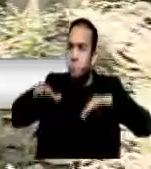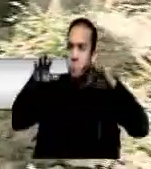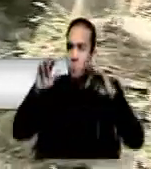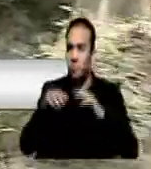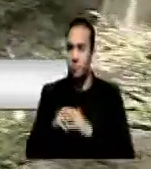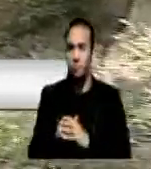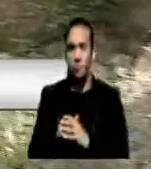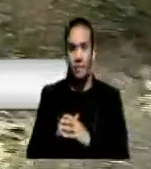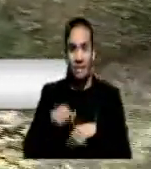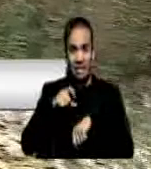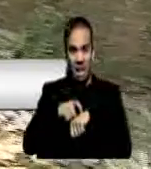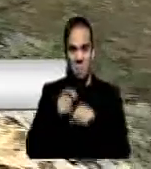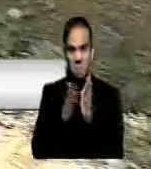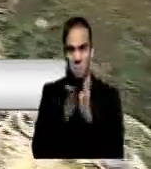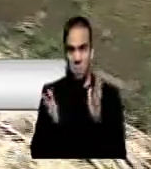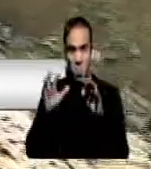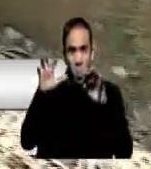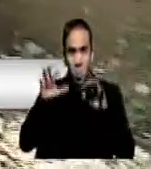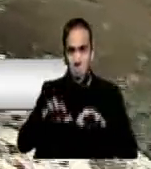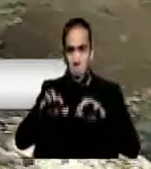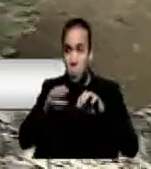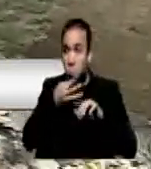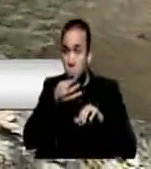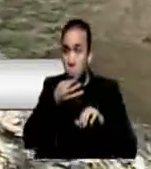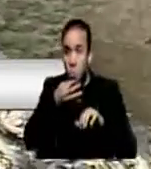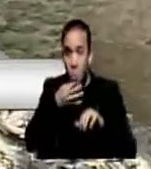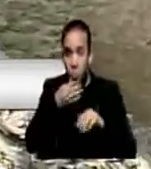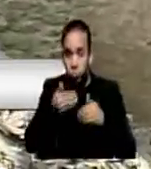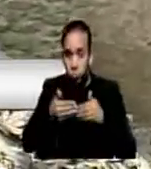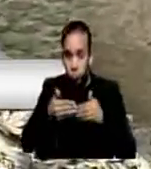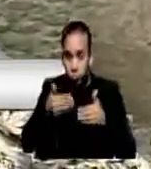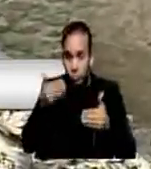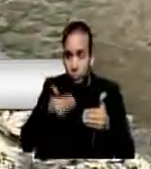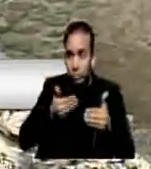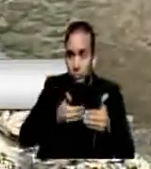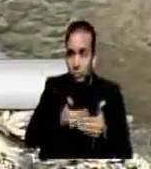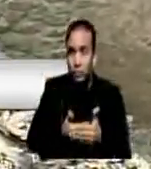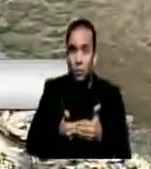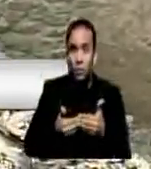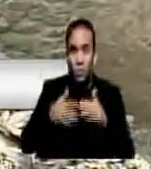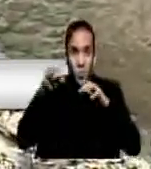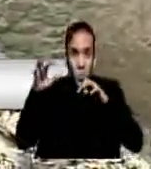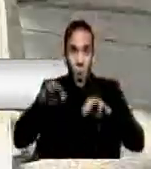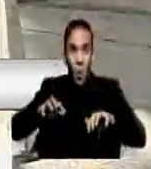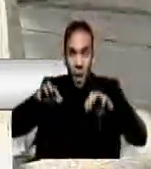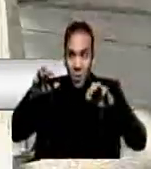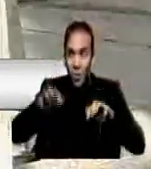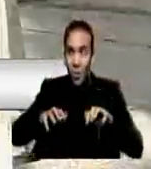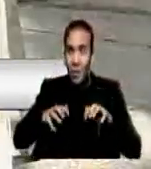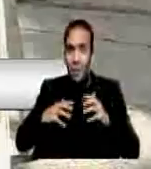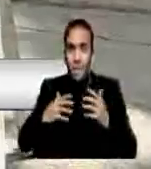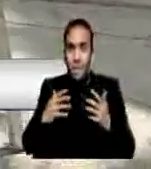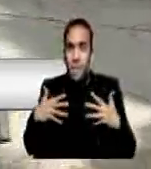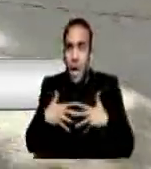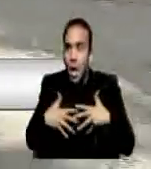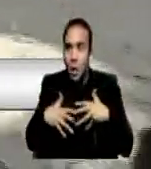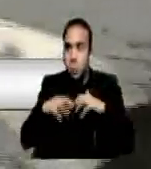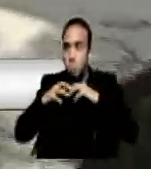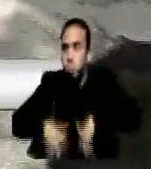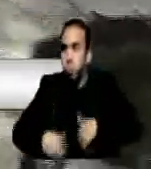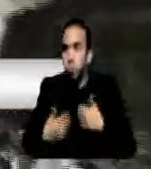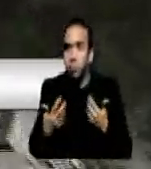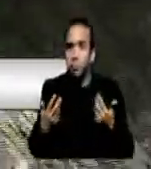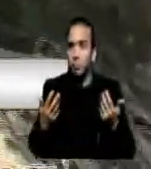la época de mucha lluvia para esta zona se acerca y mientras más lluvia más crece el miedo a quedar incomunicados la vía es